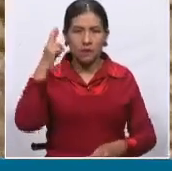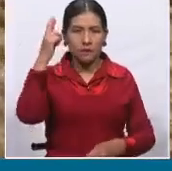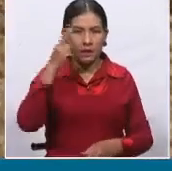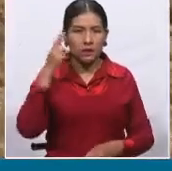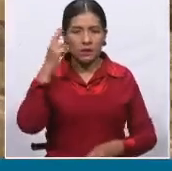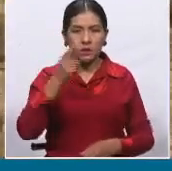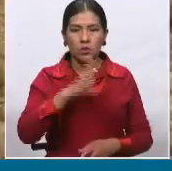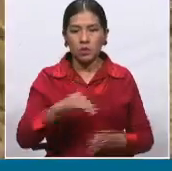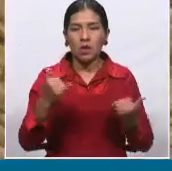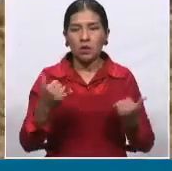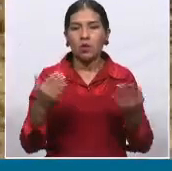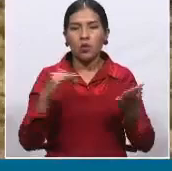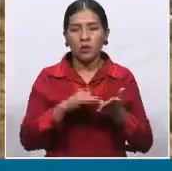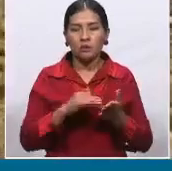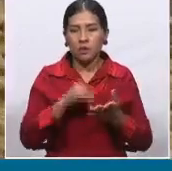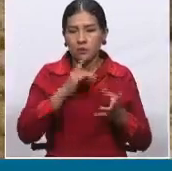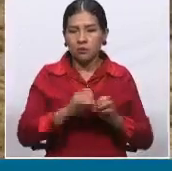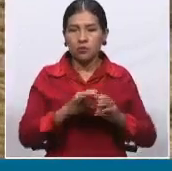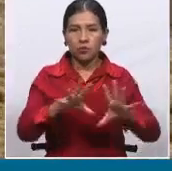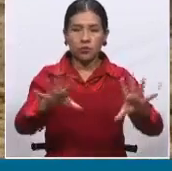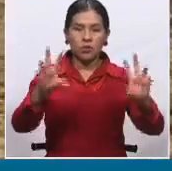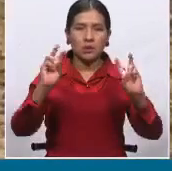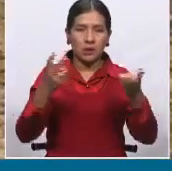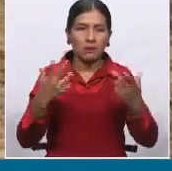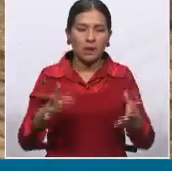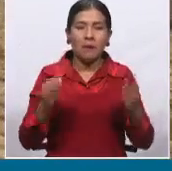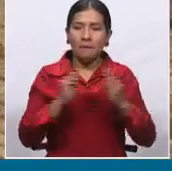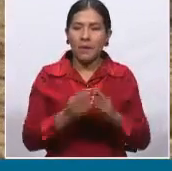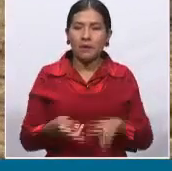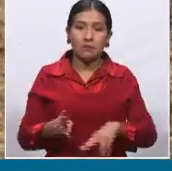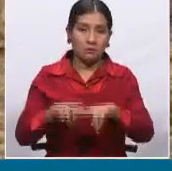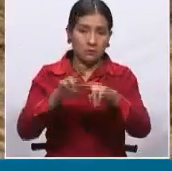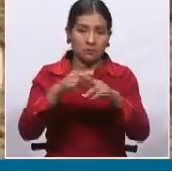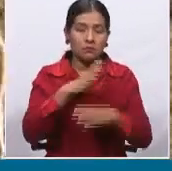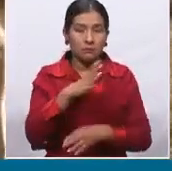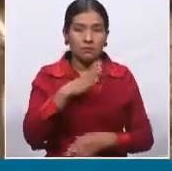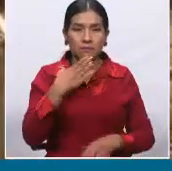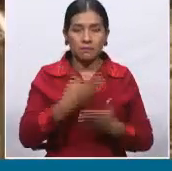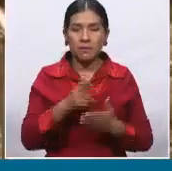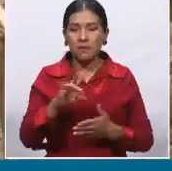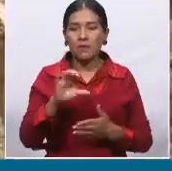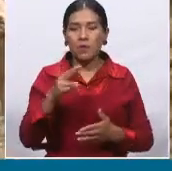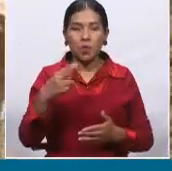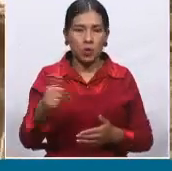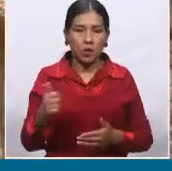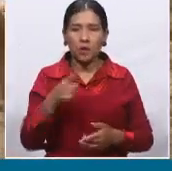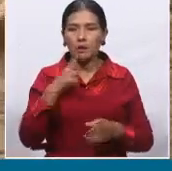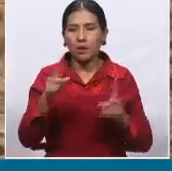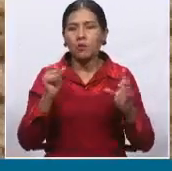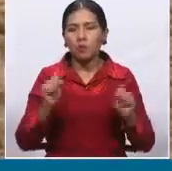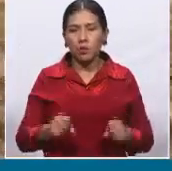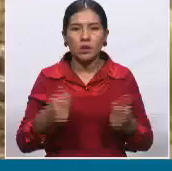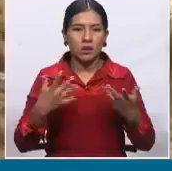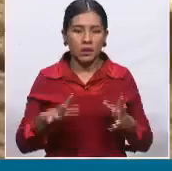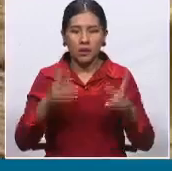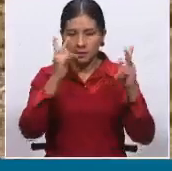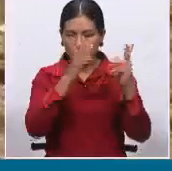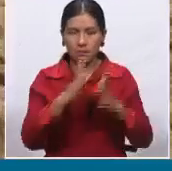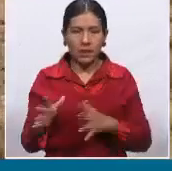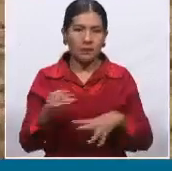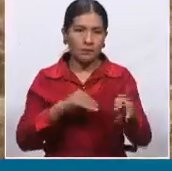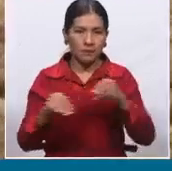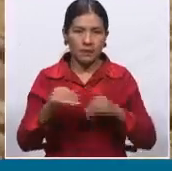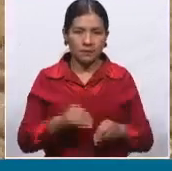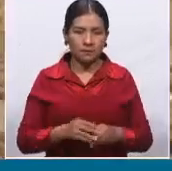el repoblamiento dio resultados positivos, hay mayor cantidad de vicuñas, entonces se puede hacer un plan de manejo. ¿Cuál era la utilidad que